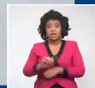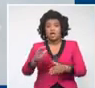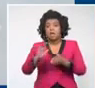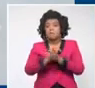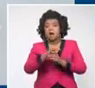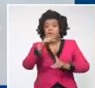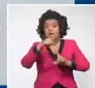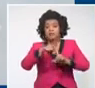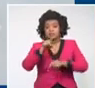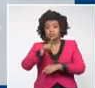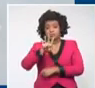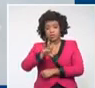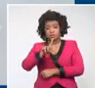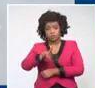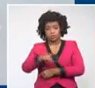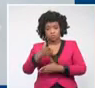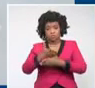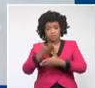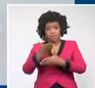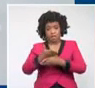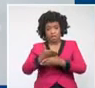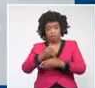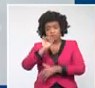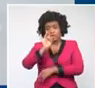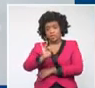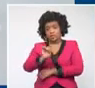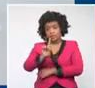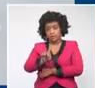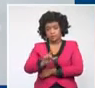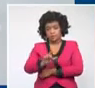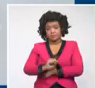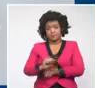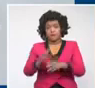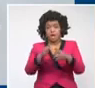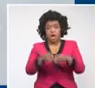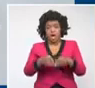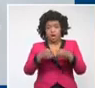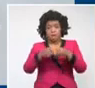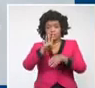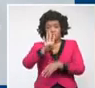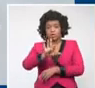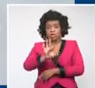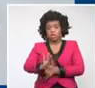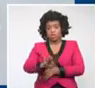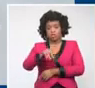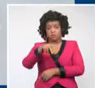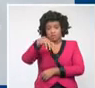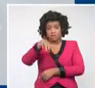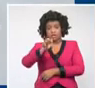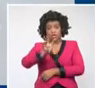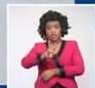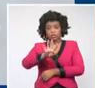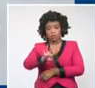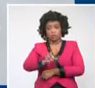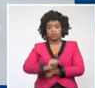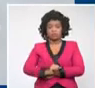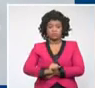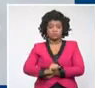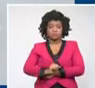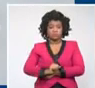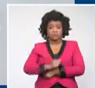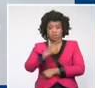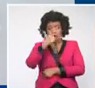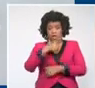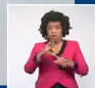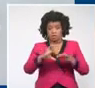141, Santiago de Cuba, 71, Granma, 58, Pinar del Río, 34,